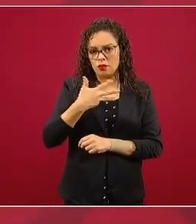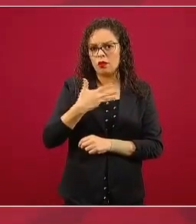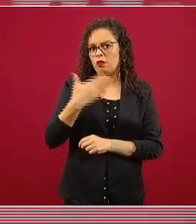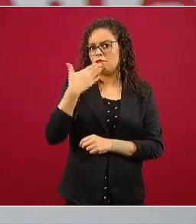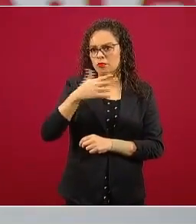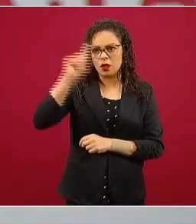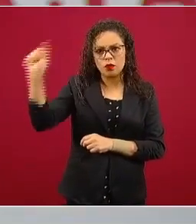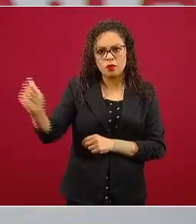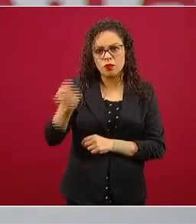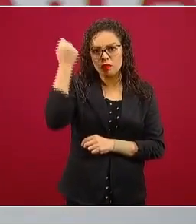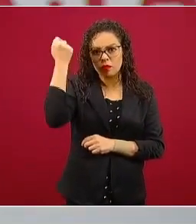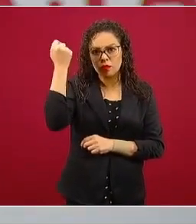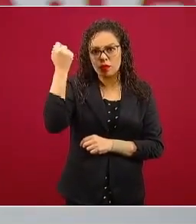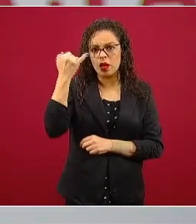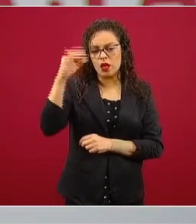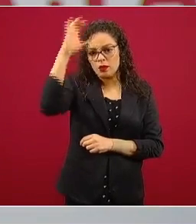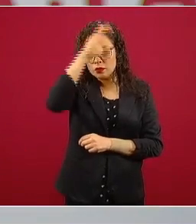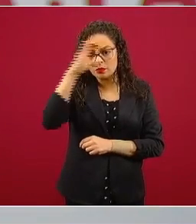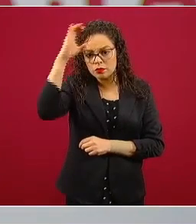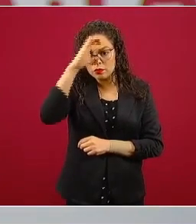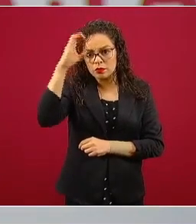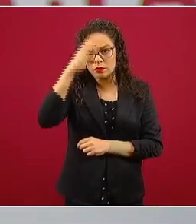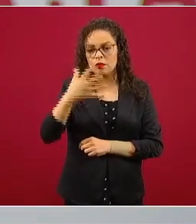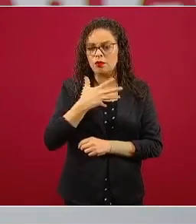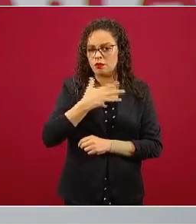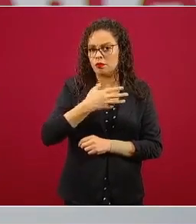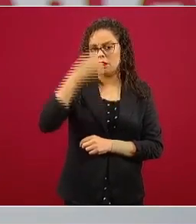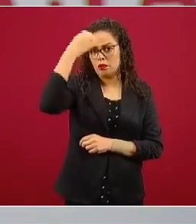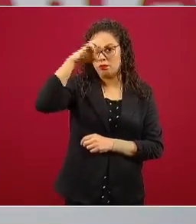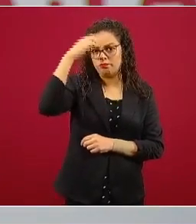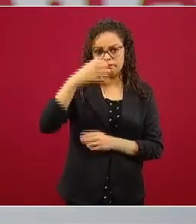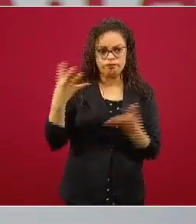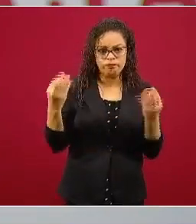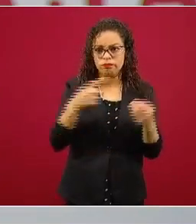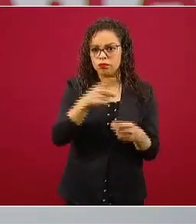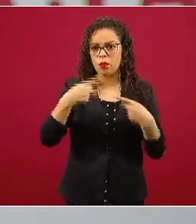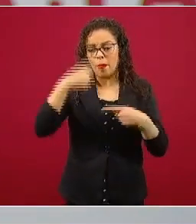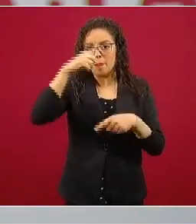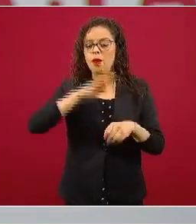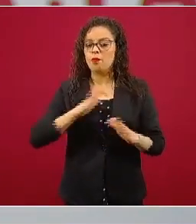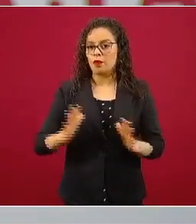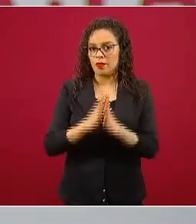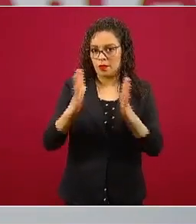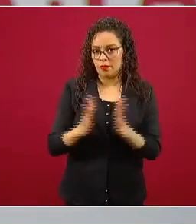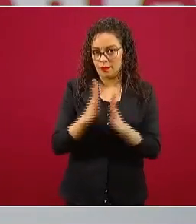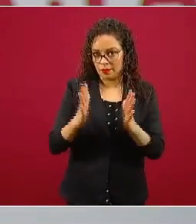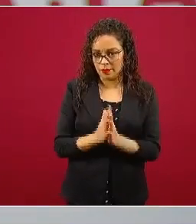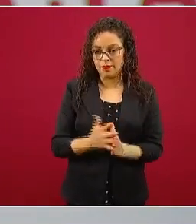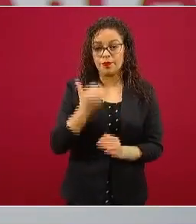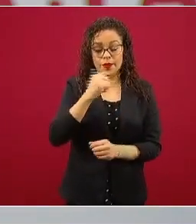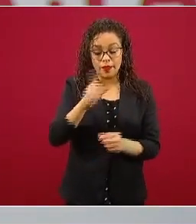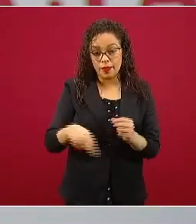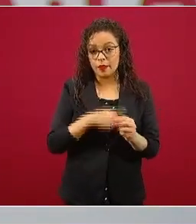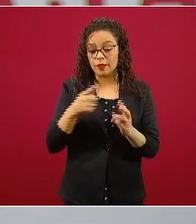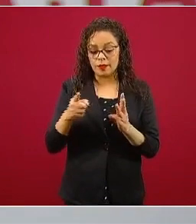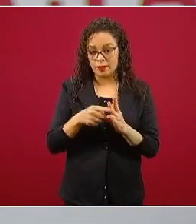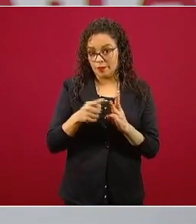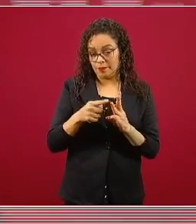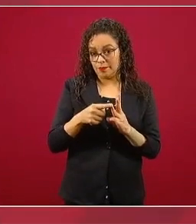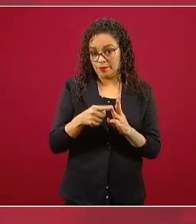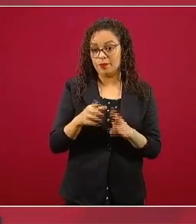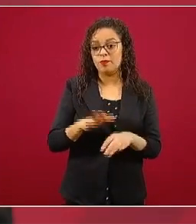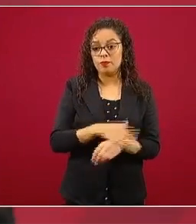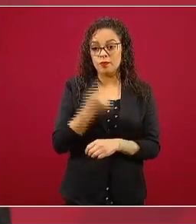participar. Caso contrario, probablemente no nos habrían invitado. Y tercero, porque saben que tenemos en este momento